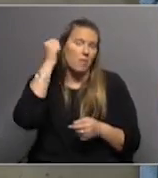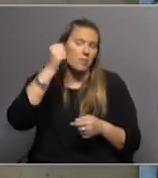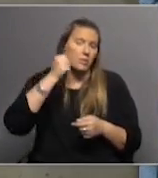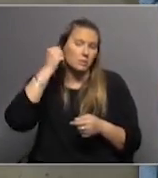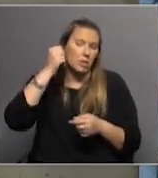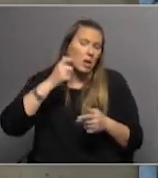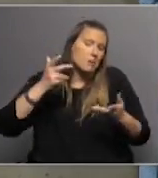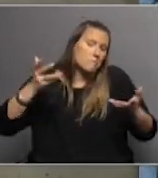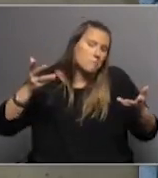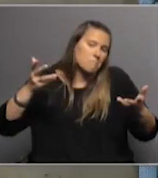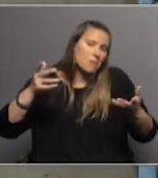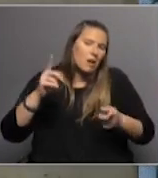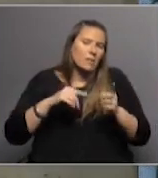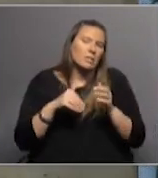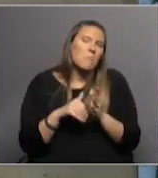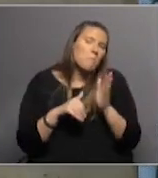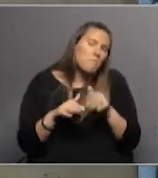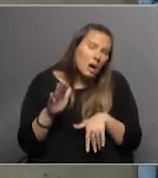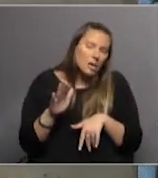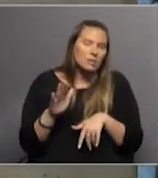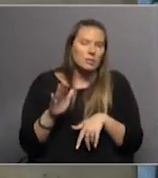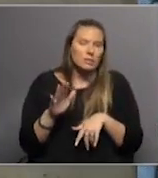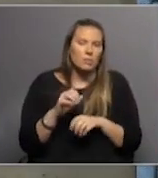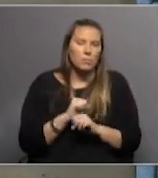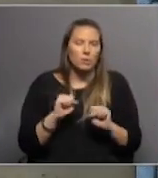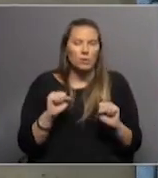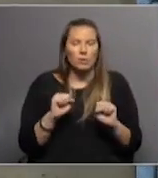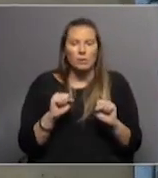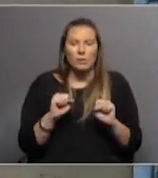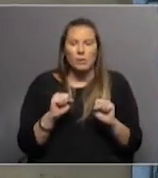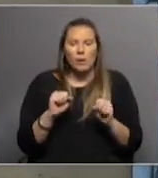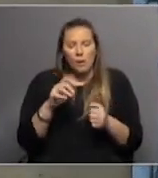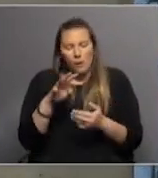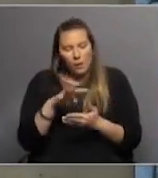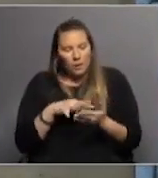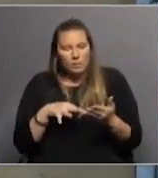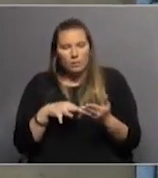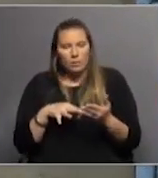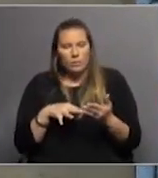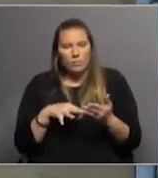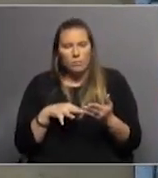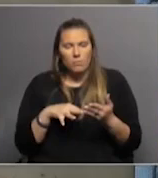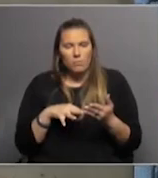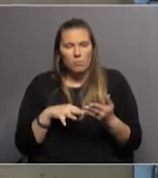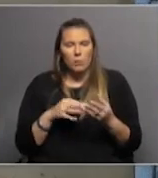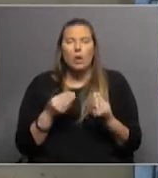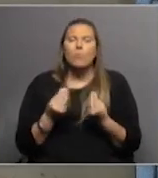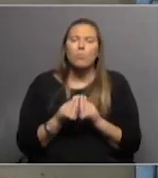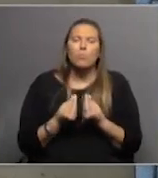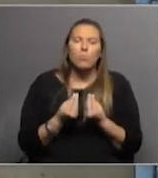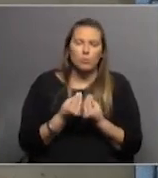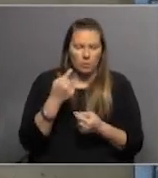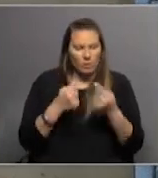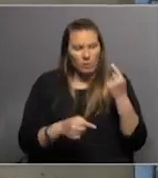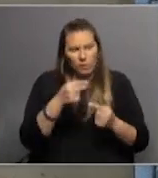es la ficción. Le cuesta un poquito más encontrar lectores porque hay una abundancia muy